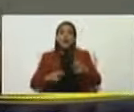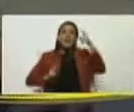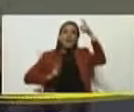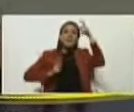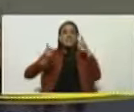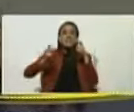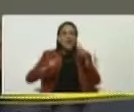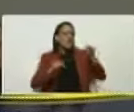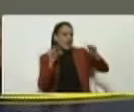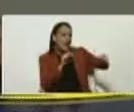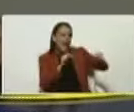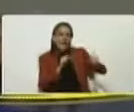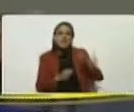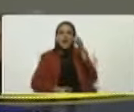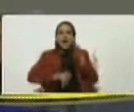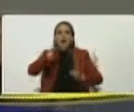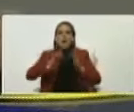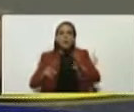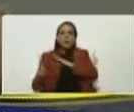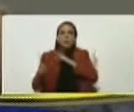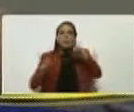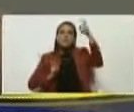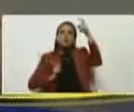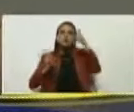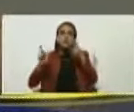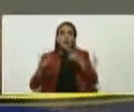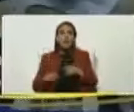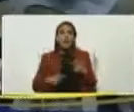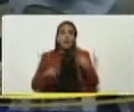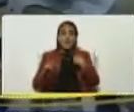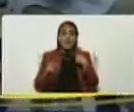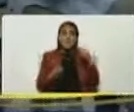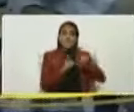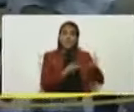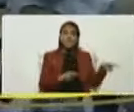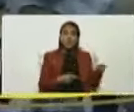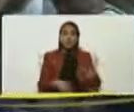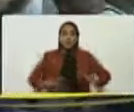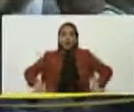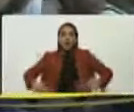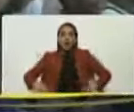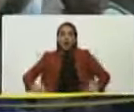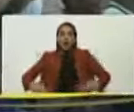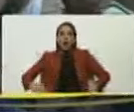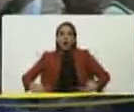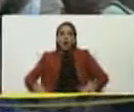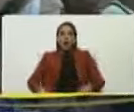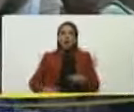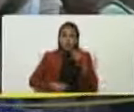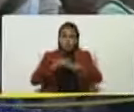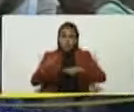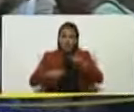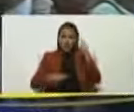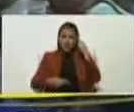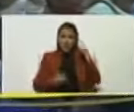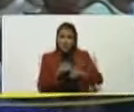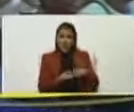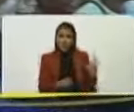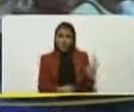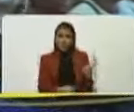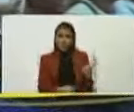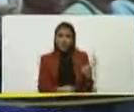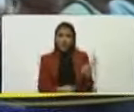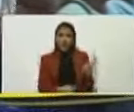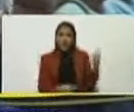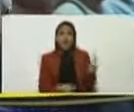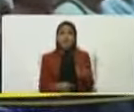acercó. Ella. Y a Cilia, que tiene miedo escénico. ¿Sabes qué hizo Cilia? Se